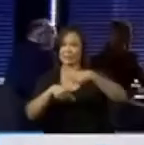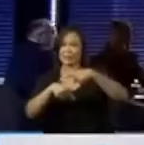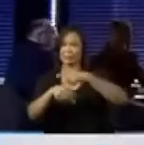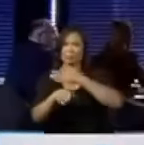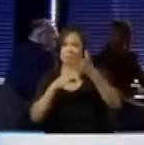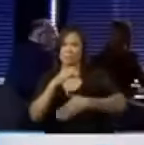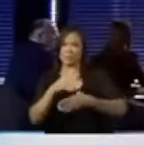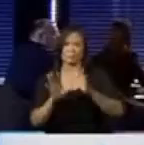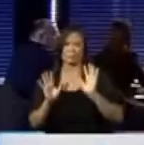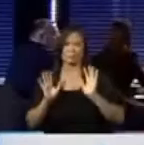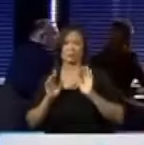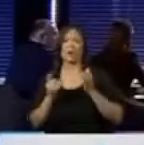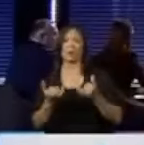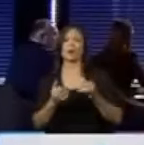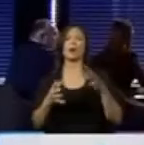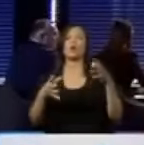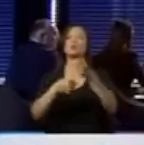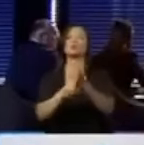sido previamente